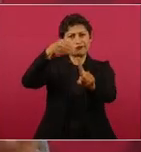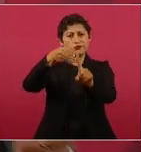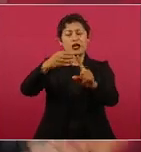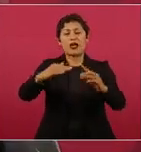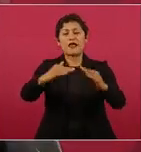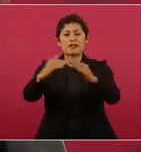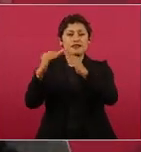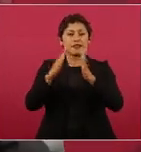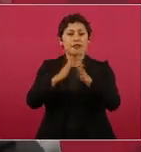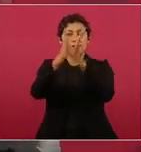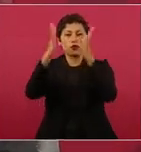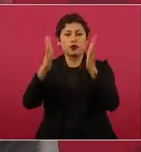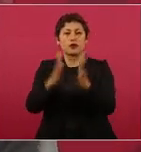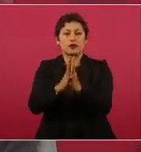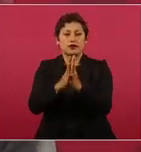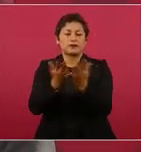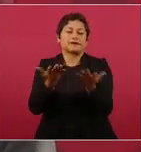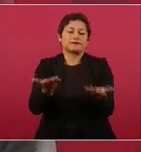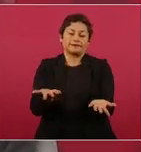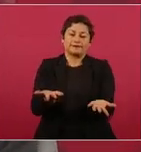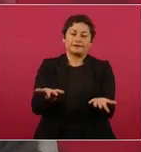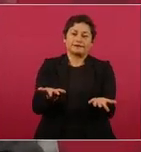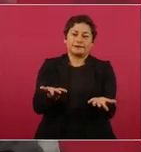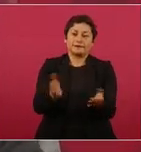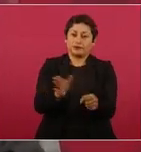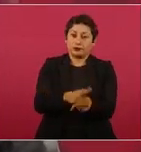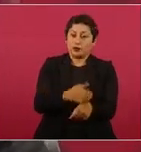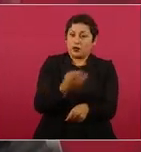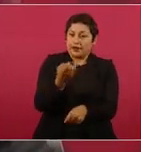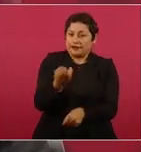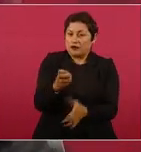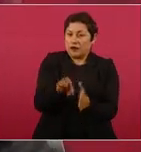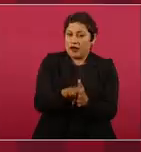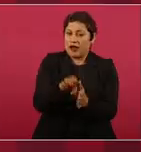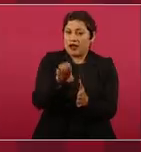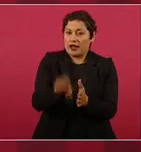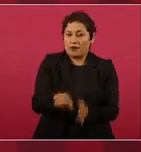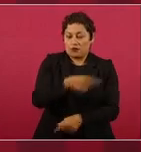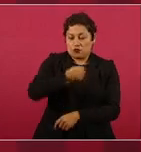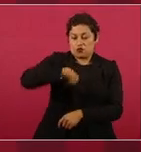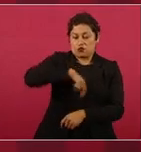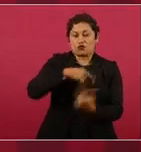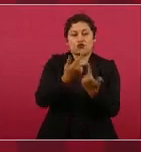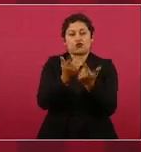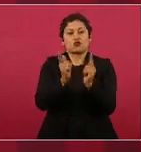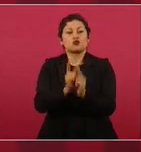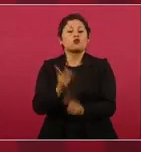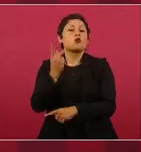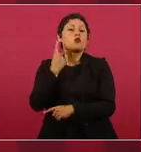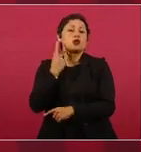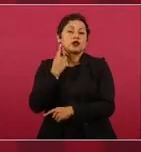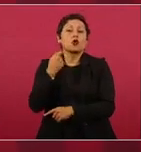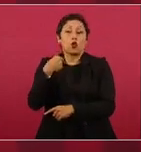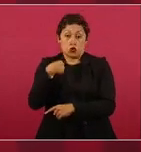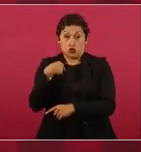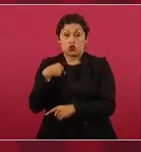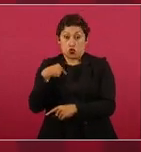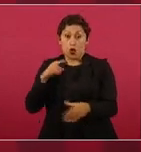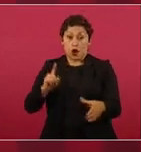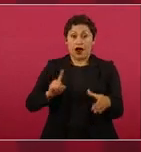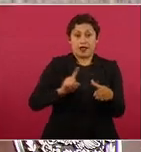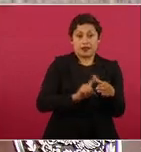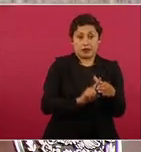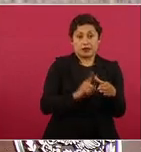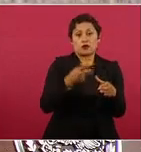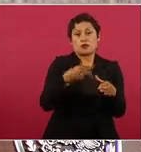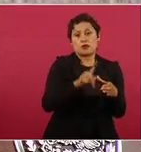como es el caso del partido al que yo pertenezco, aunque tengo licencia, porque